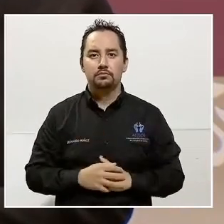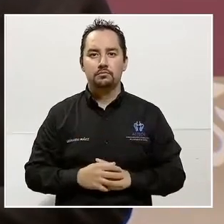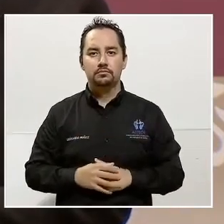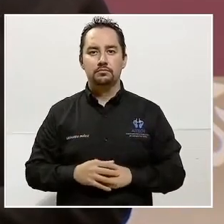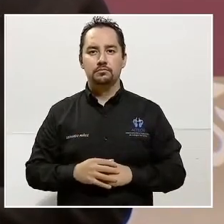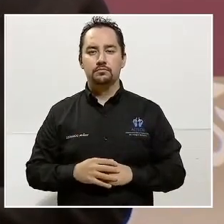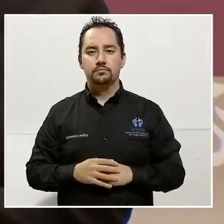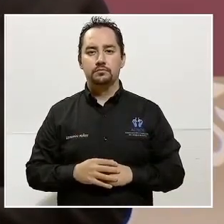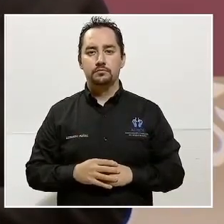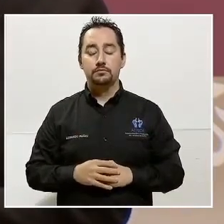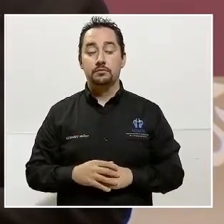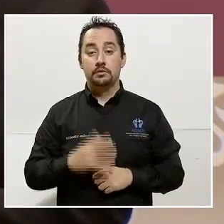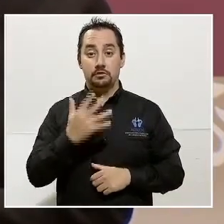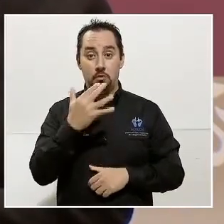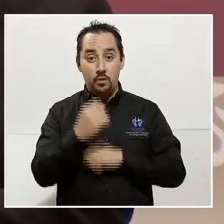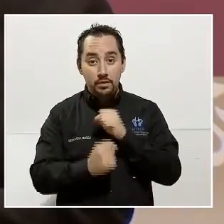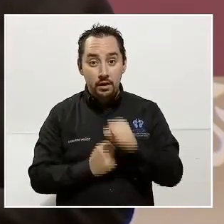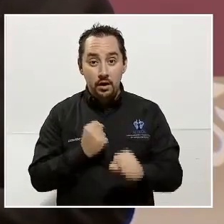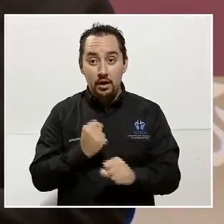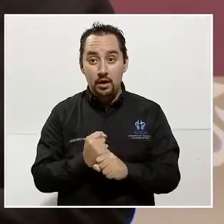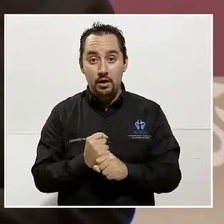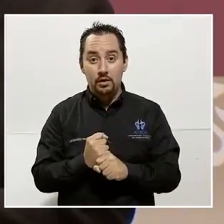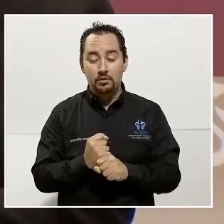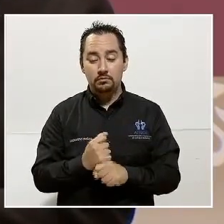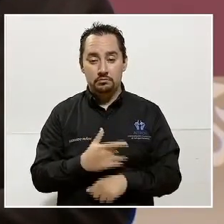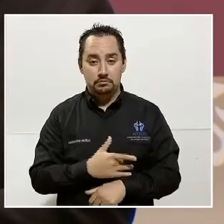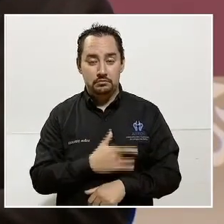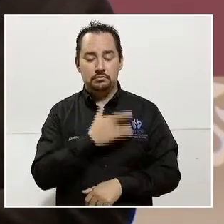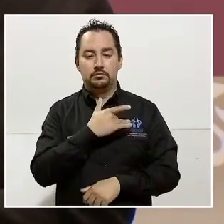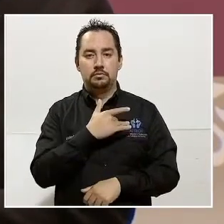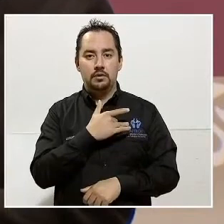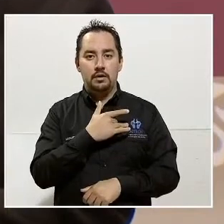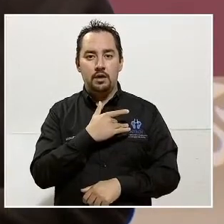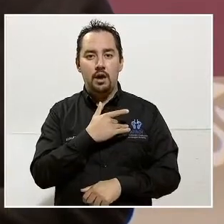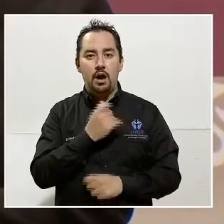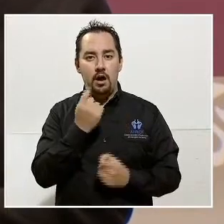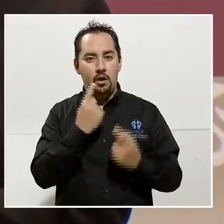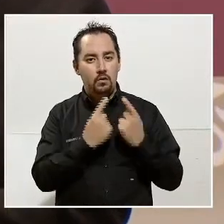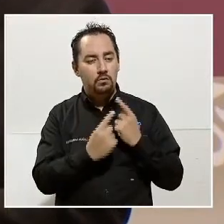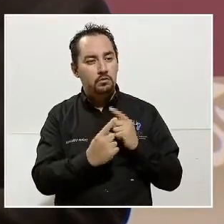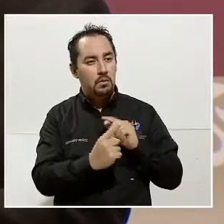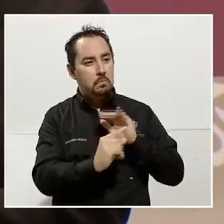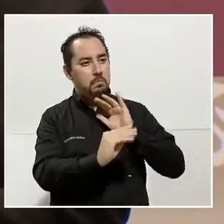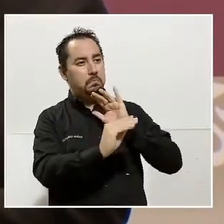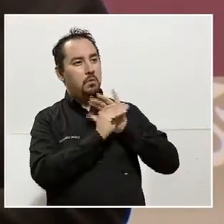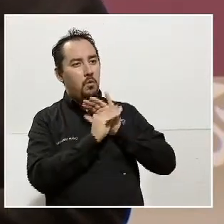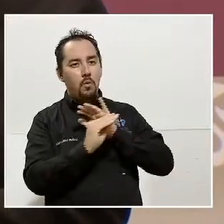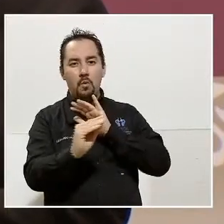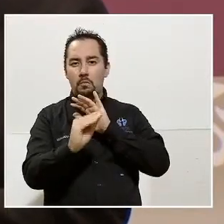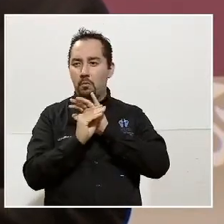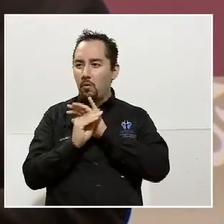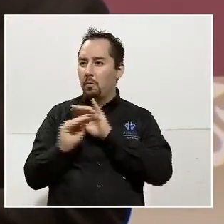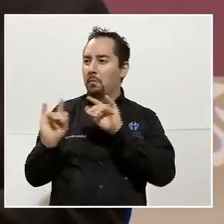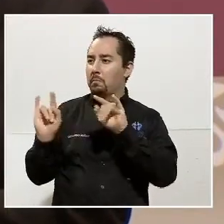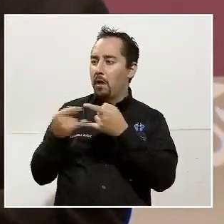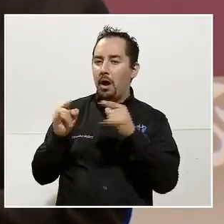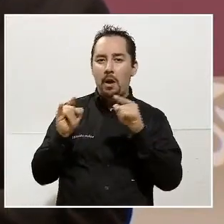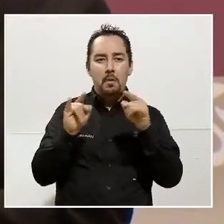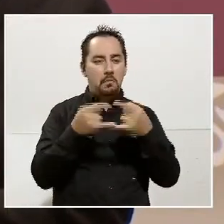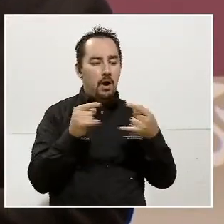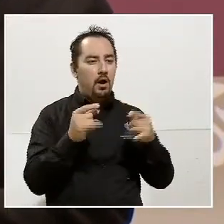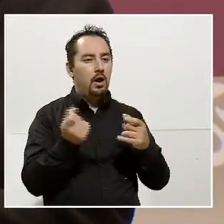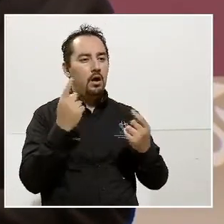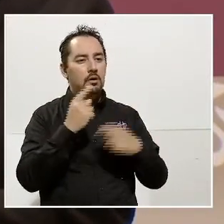A lo largo de 50 años experimentamos el desprecio, el azote de puertas, el